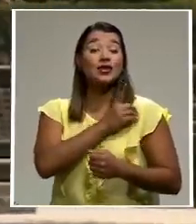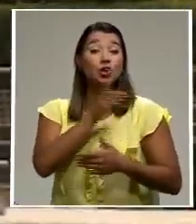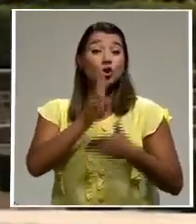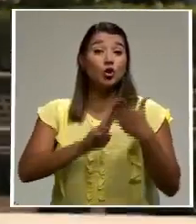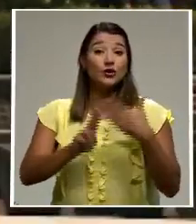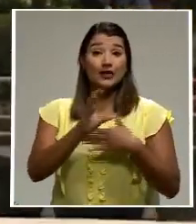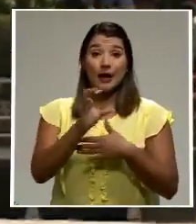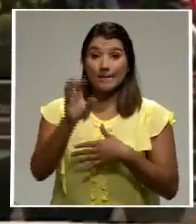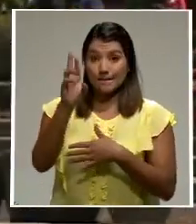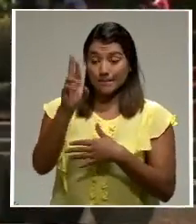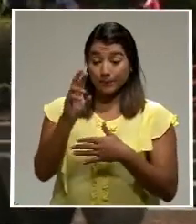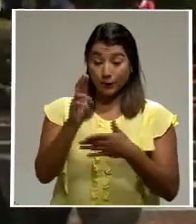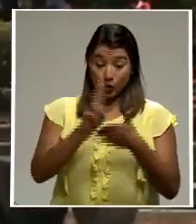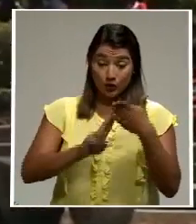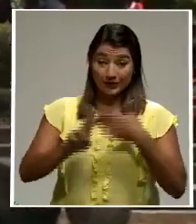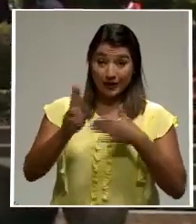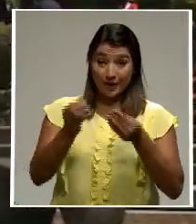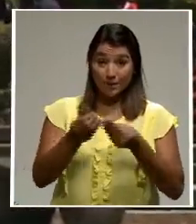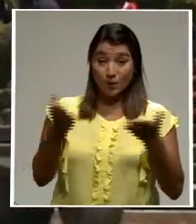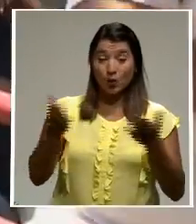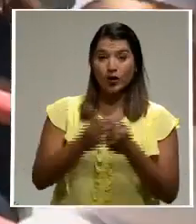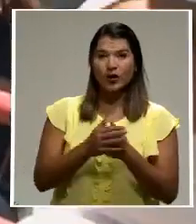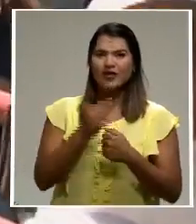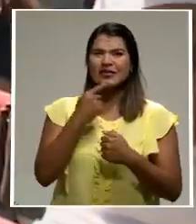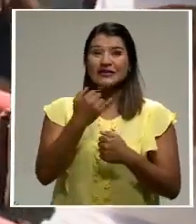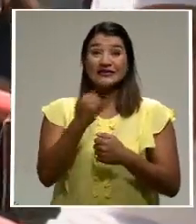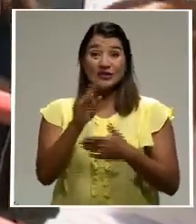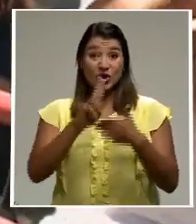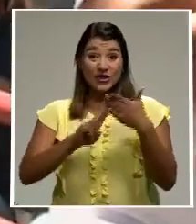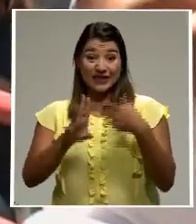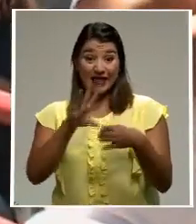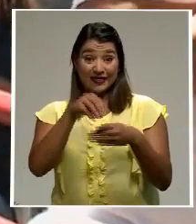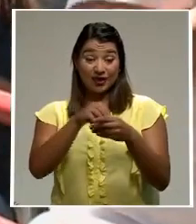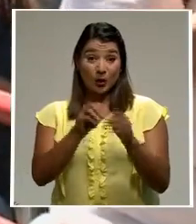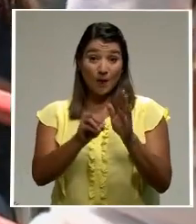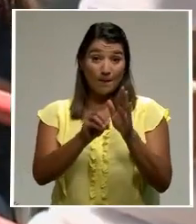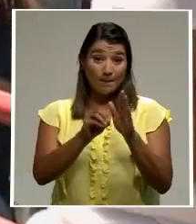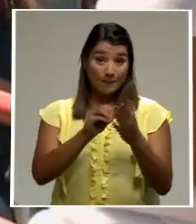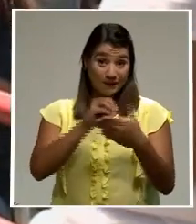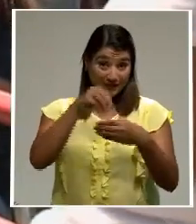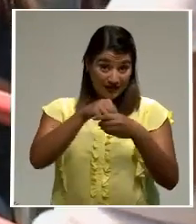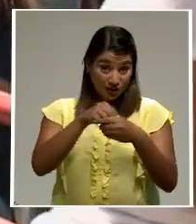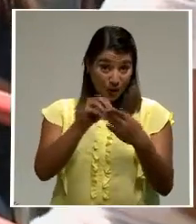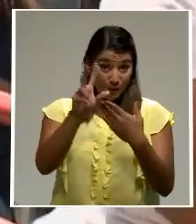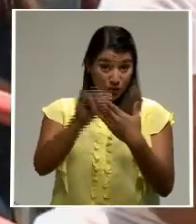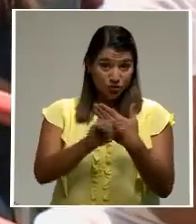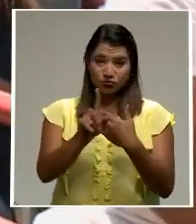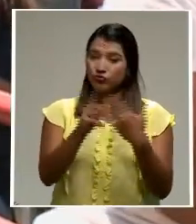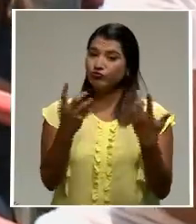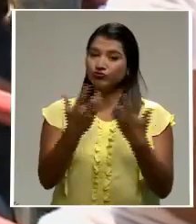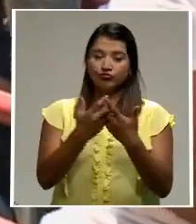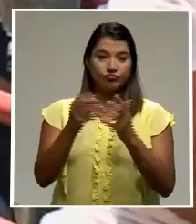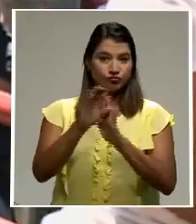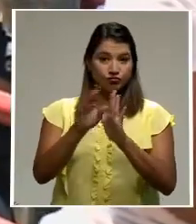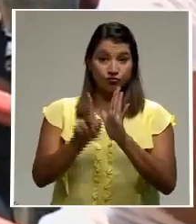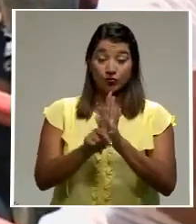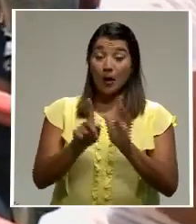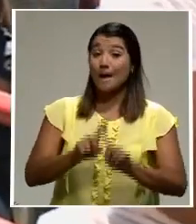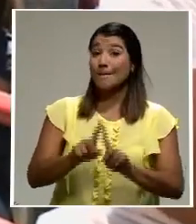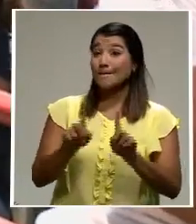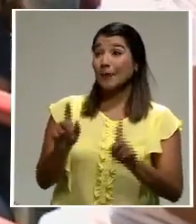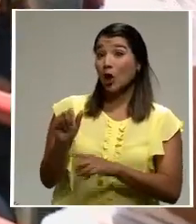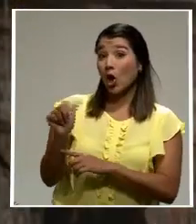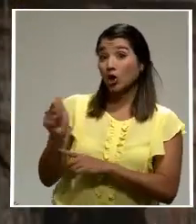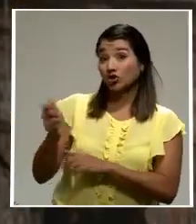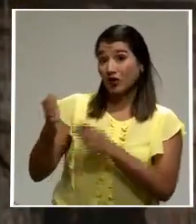que mantenerlos dentro de este proyecto es inconstitucional. Sin embargo, especialistas en materia de la Constitución